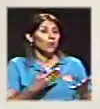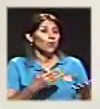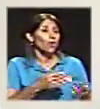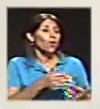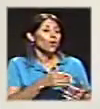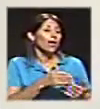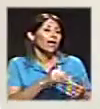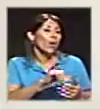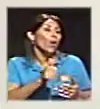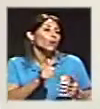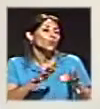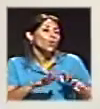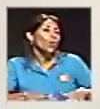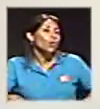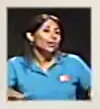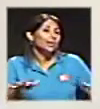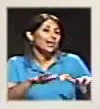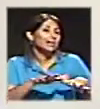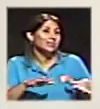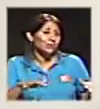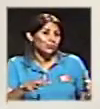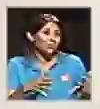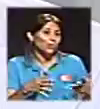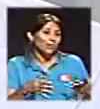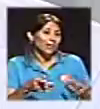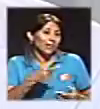Otro contexto de éramos muchos y parió la abuela.